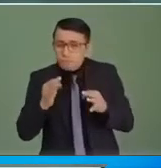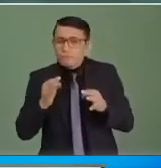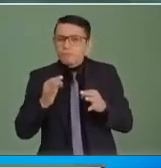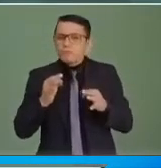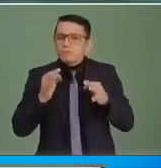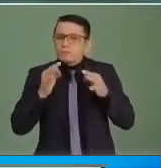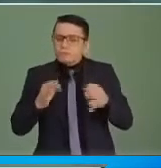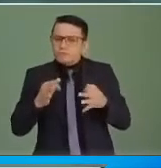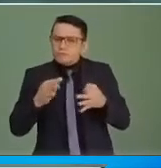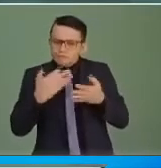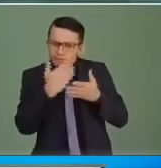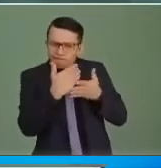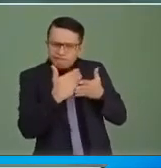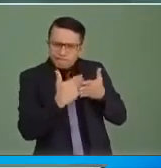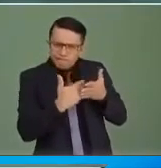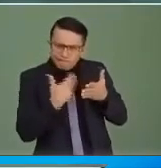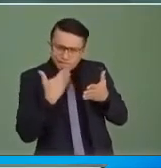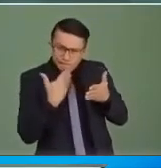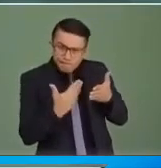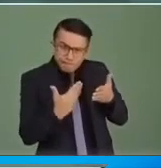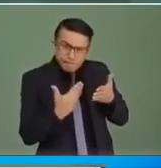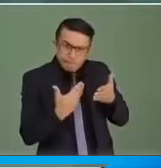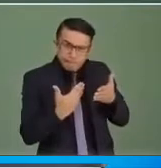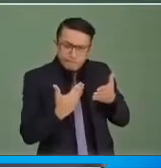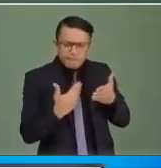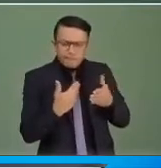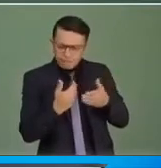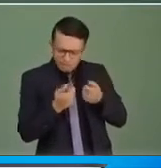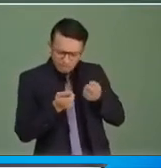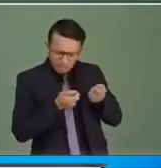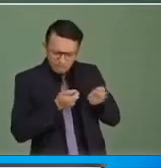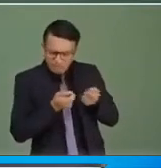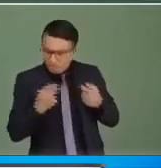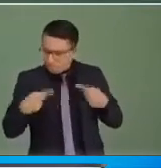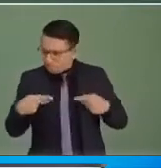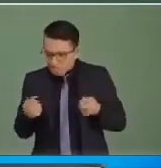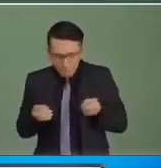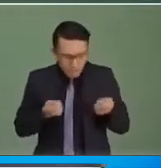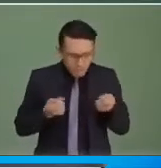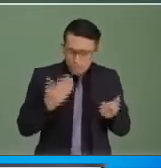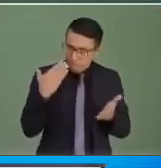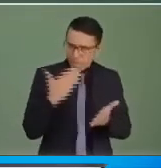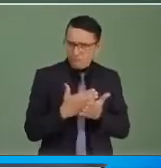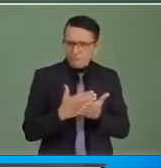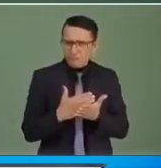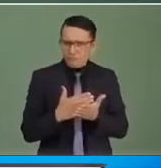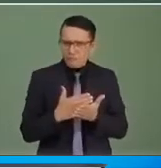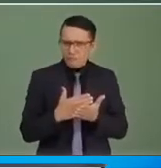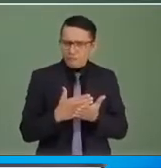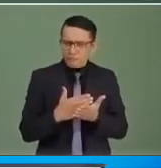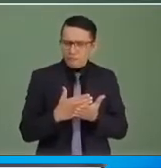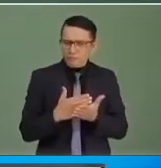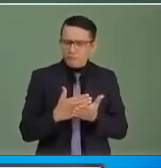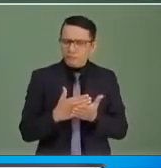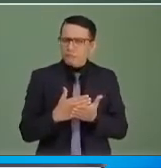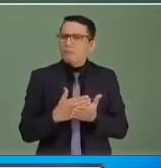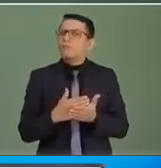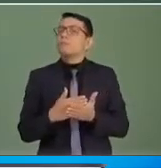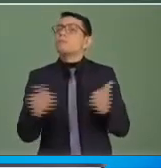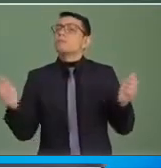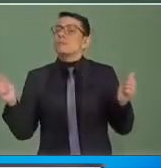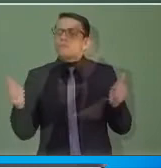Fox, Calderón y Peña Nieto. La visión del presidente es trabajar hacia adelante, pero será el pueblo quien tenga la última